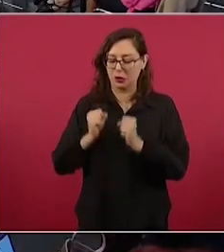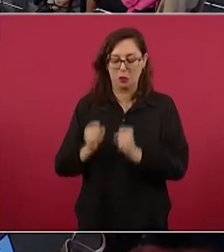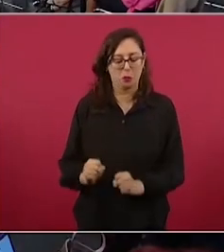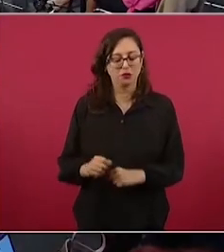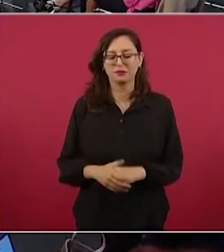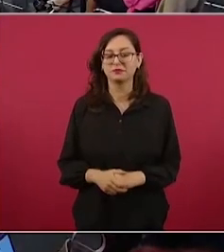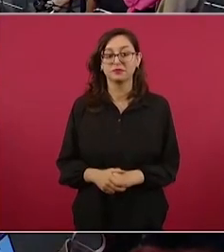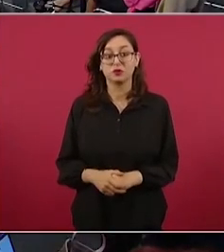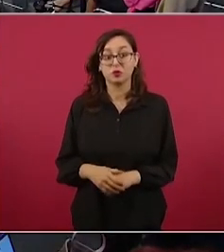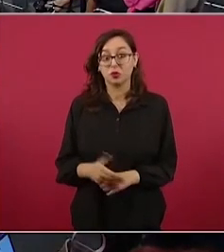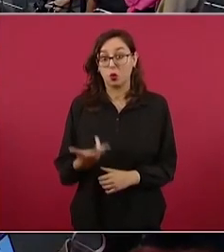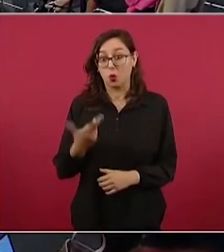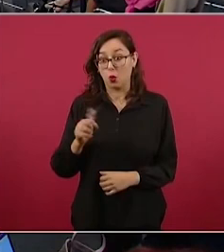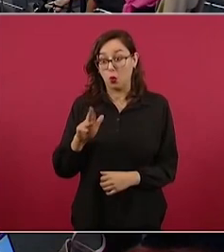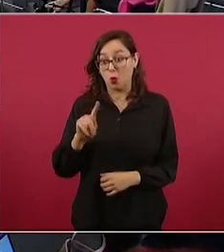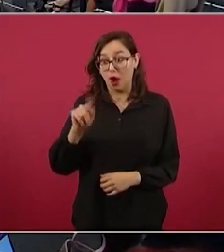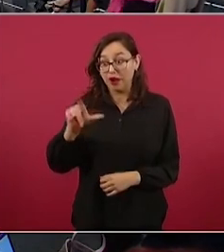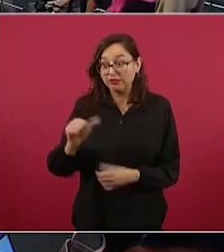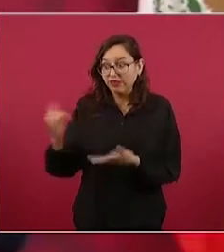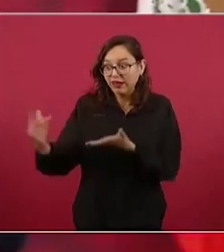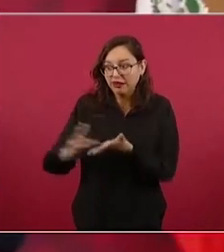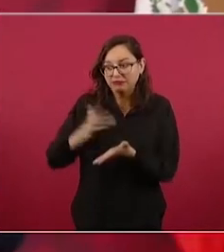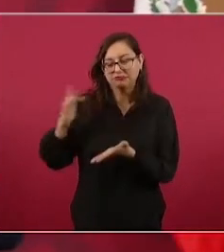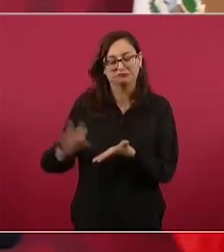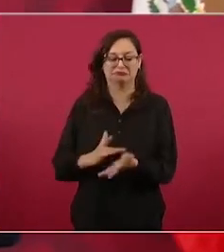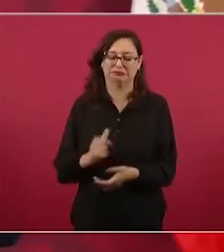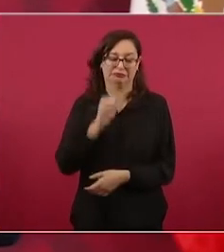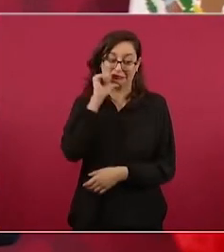Mucho menos Huerta, ¿no?